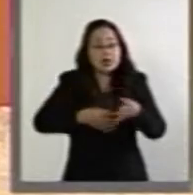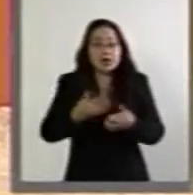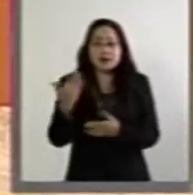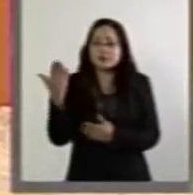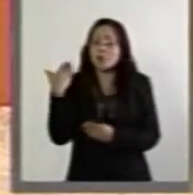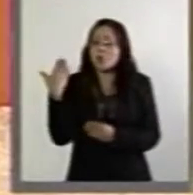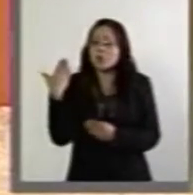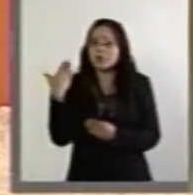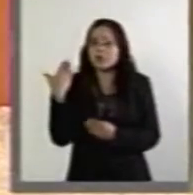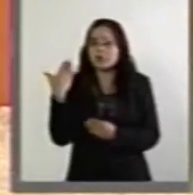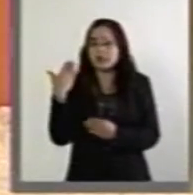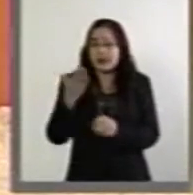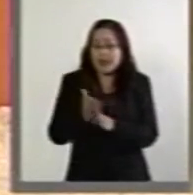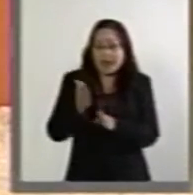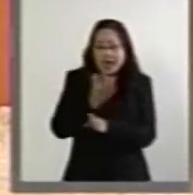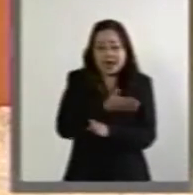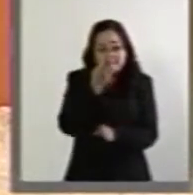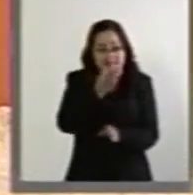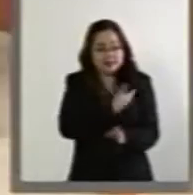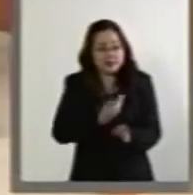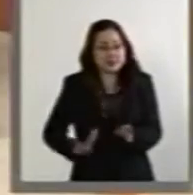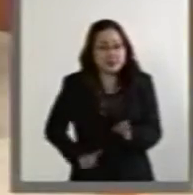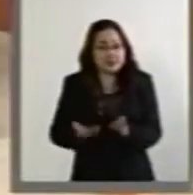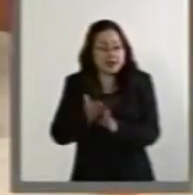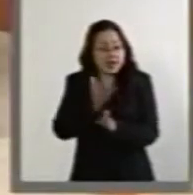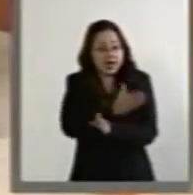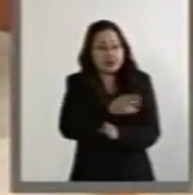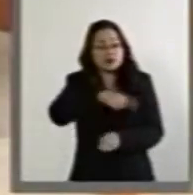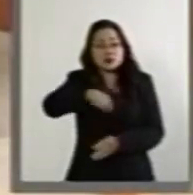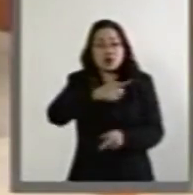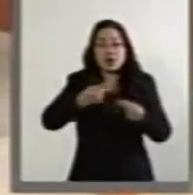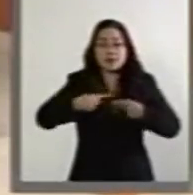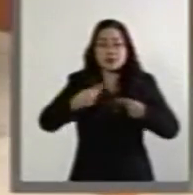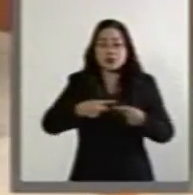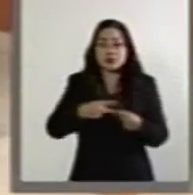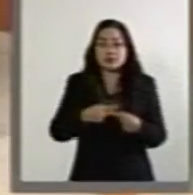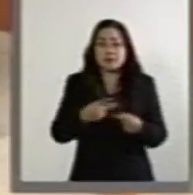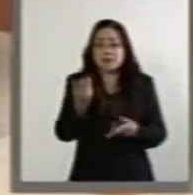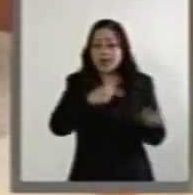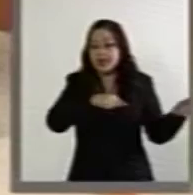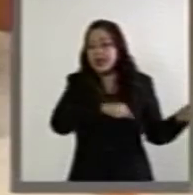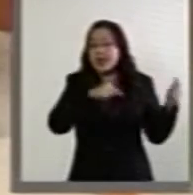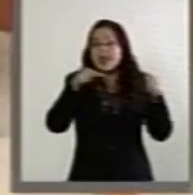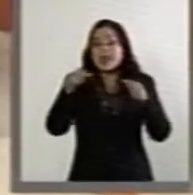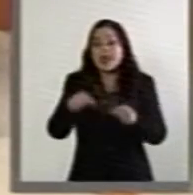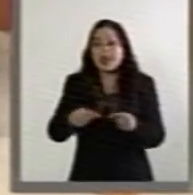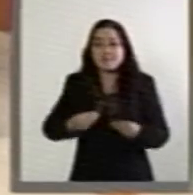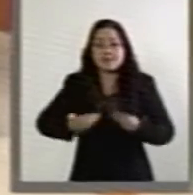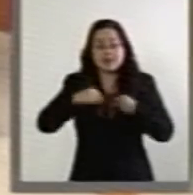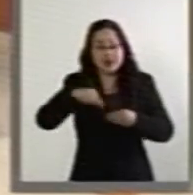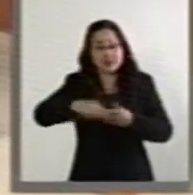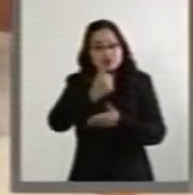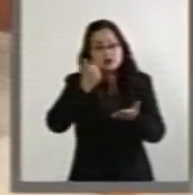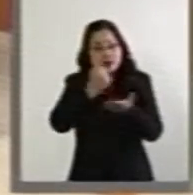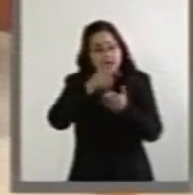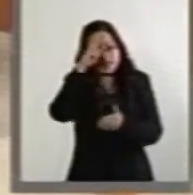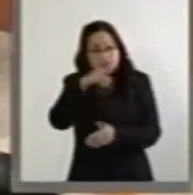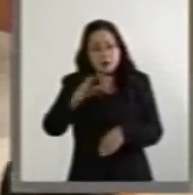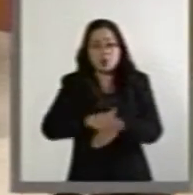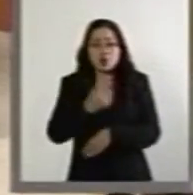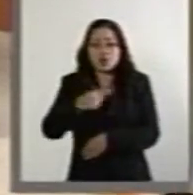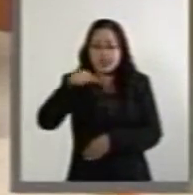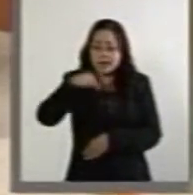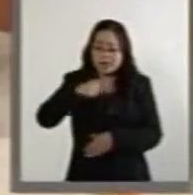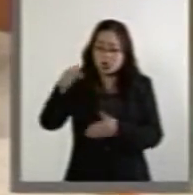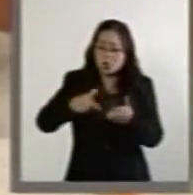años, antes de esta administración, la gente se venía a vivir a la Ciudad de México porque era la única